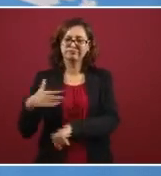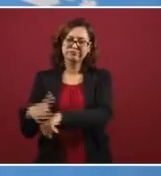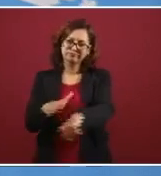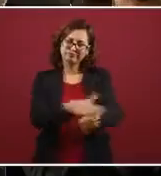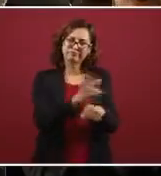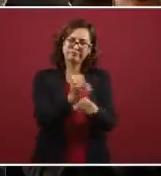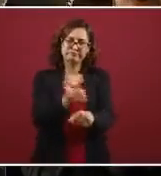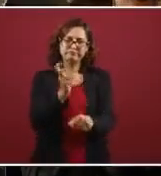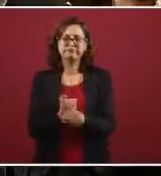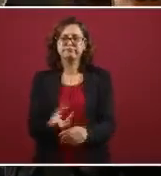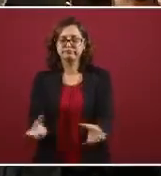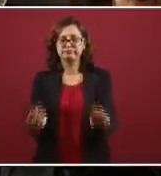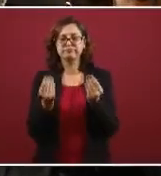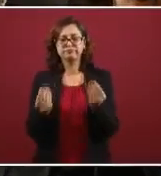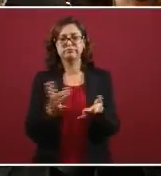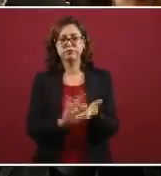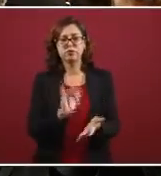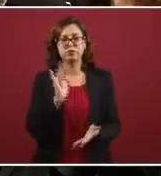Muchas gracias.